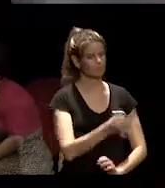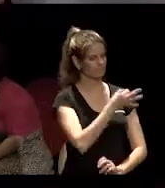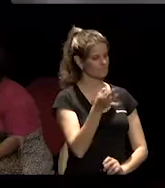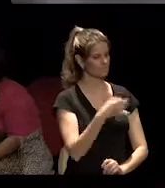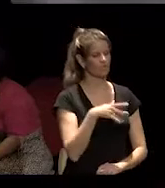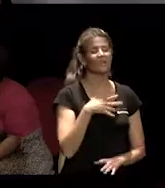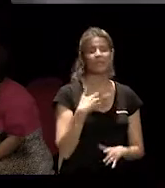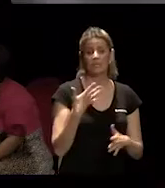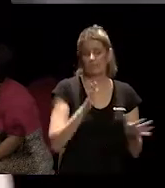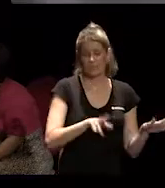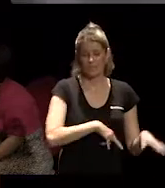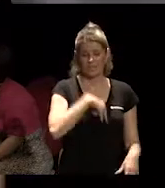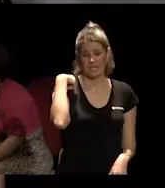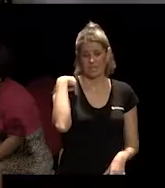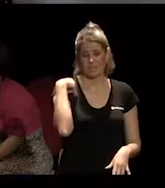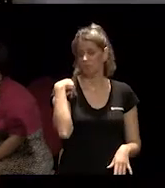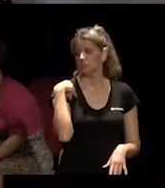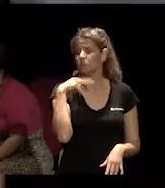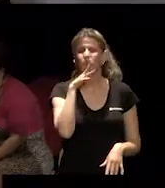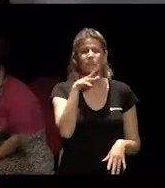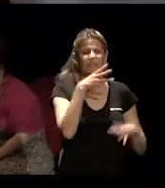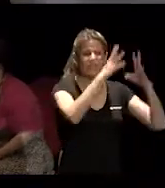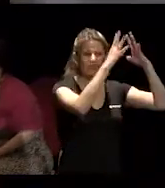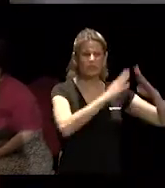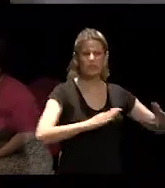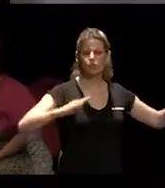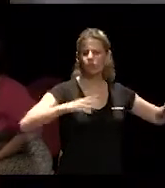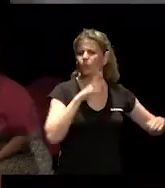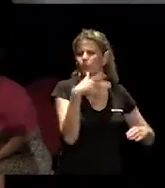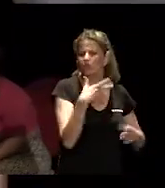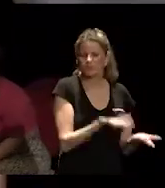general también era el por qué el circo, el por qué se había